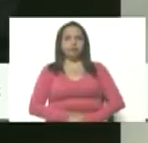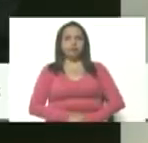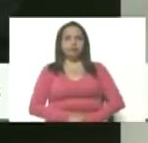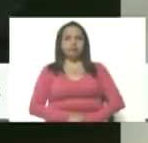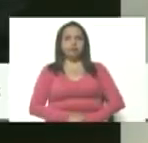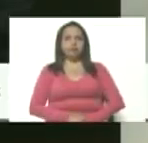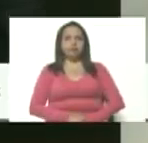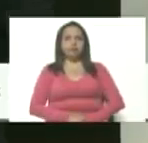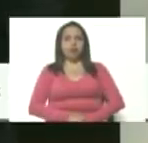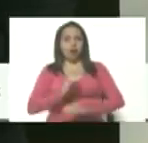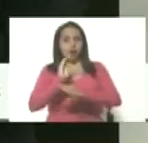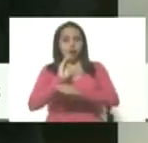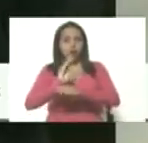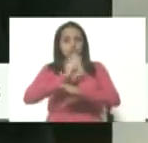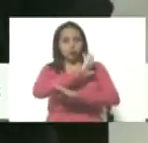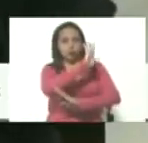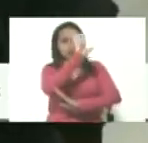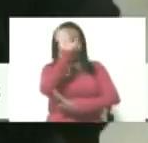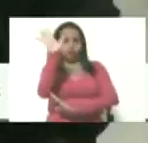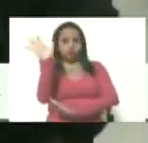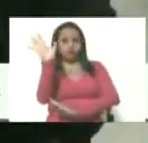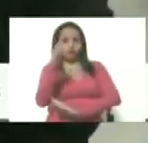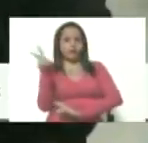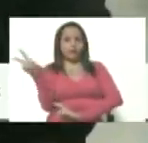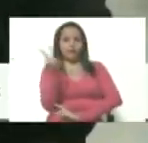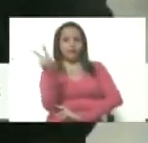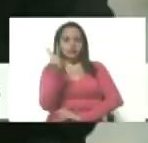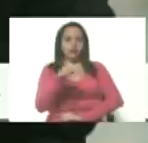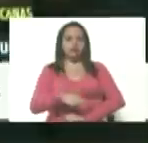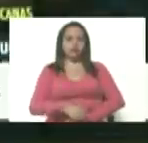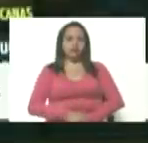Para la protección del espacio aéreo venezolano.